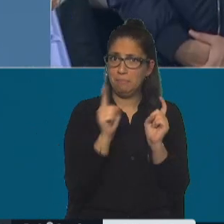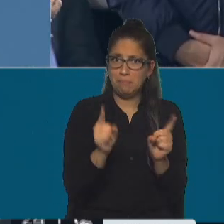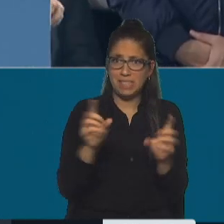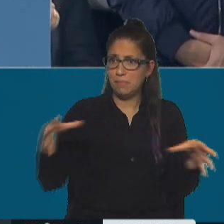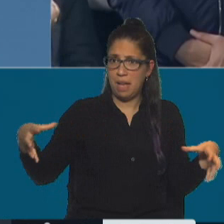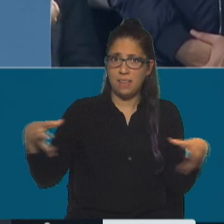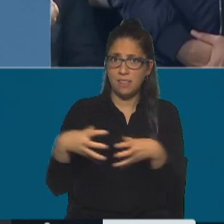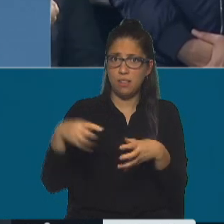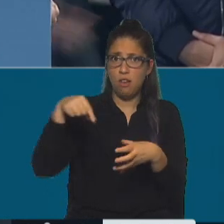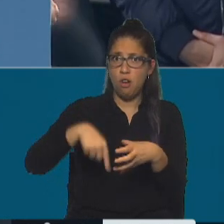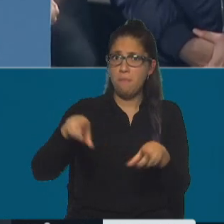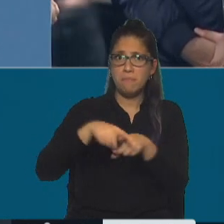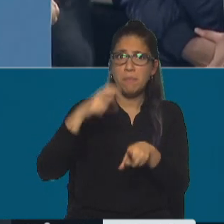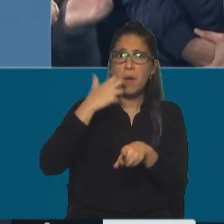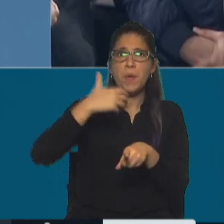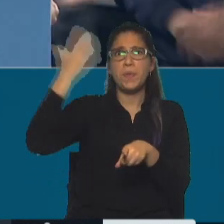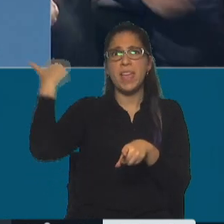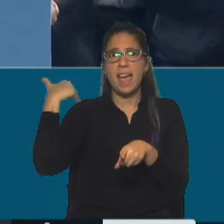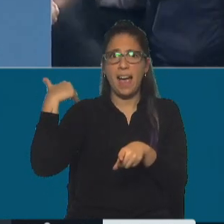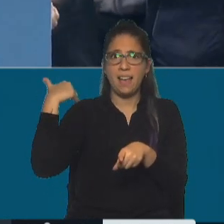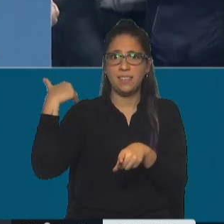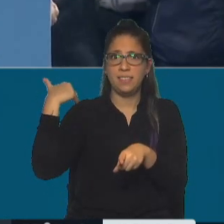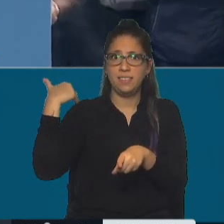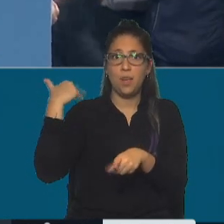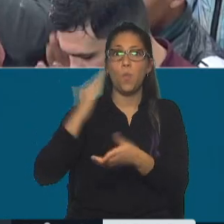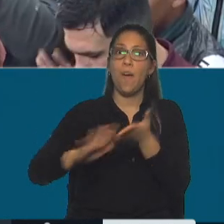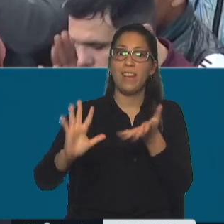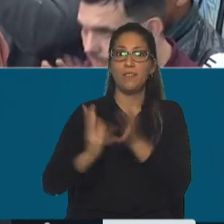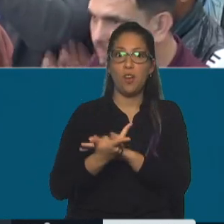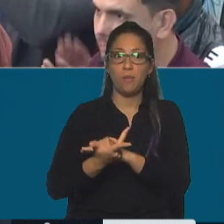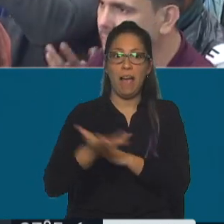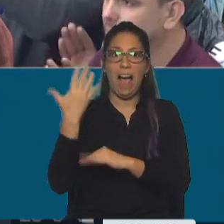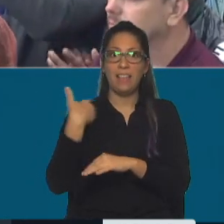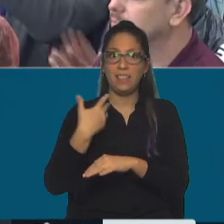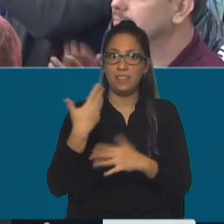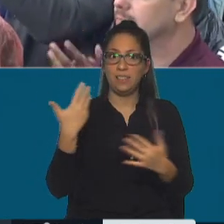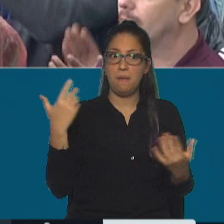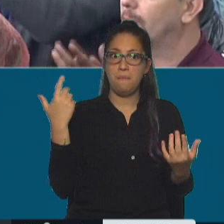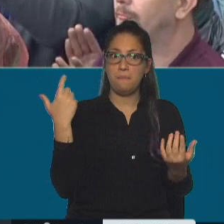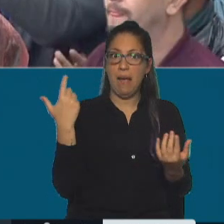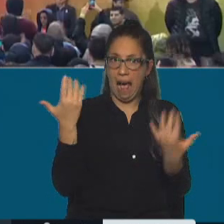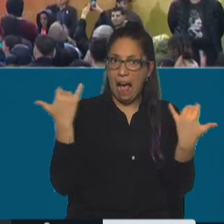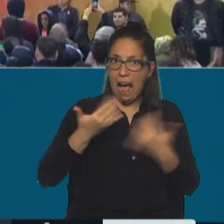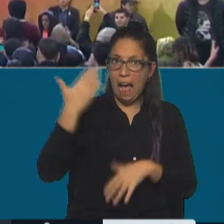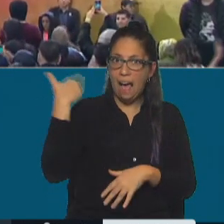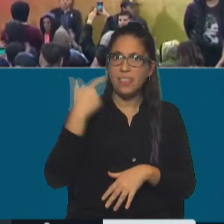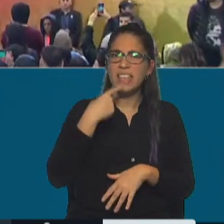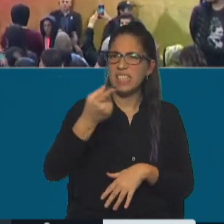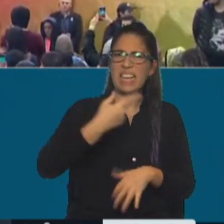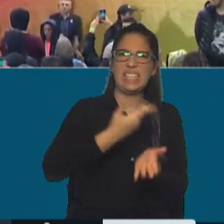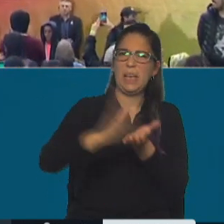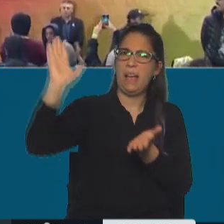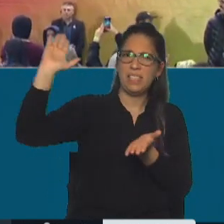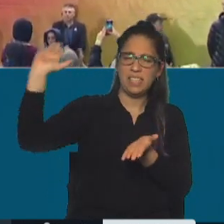las viejas nuevas recetas, ¿no? Que muchos de ellos habían nuevas. ido a huevazos, o sea, a muchos de ellos los habían hecho que se vayan todos, claro, ahora